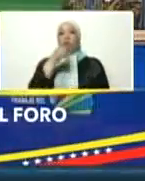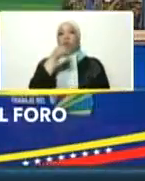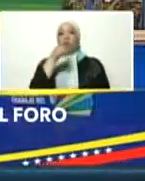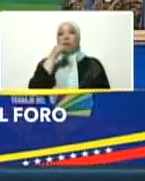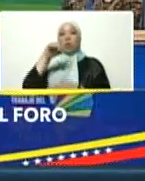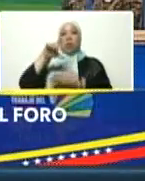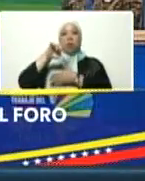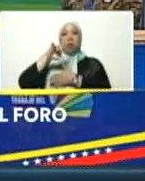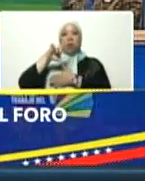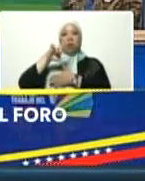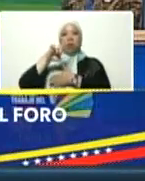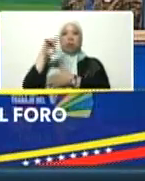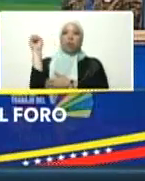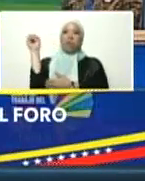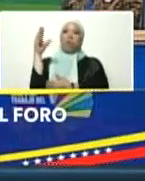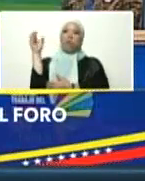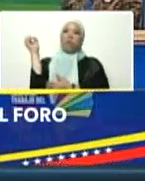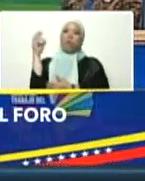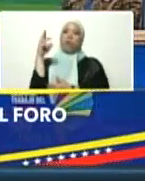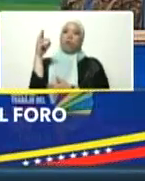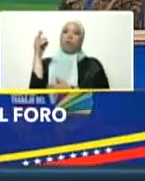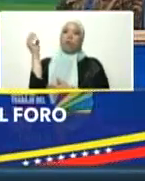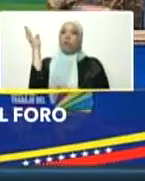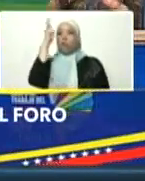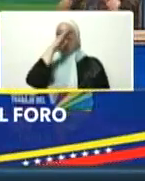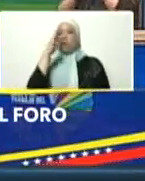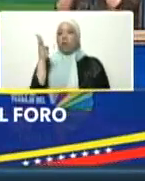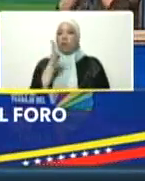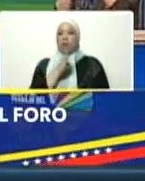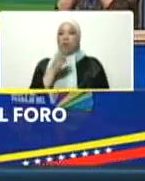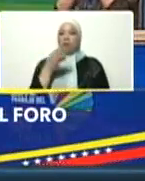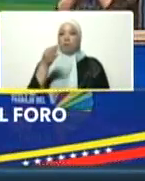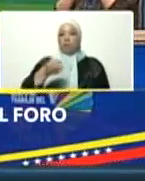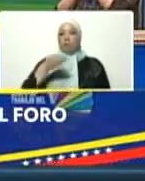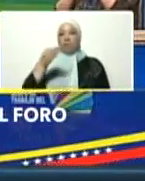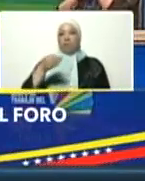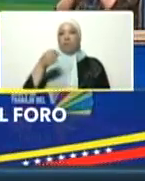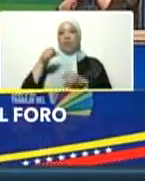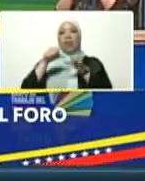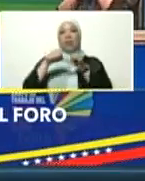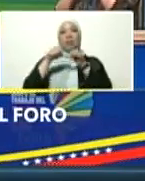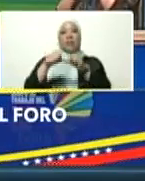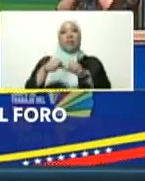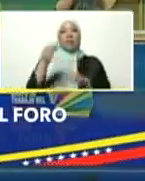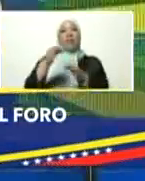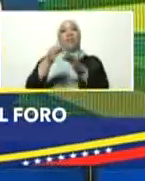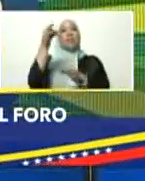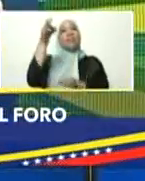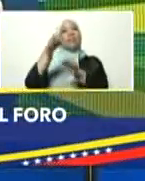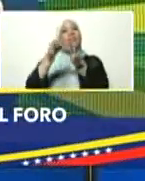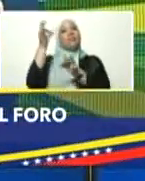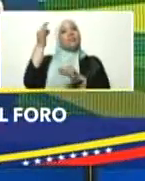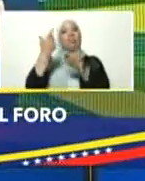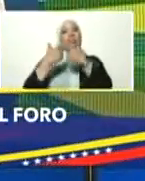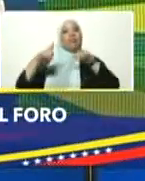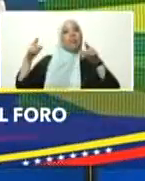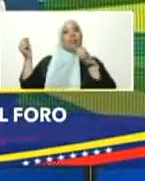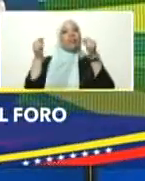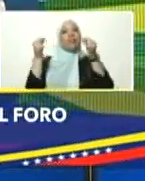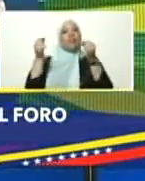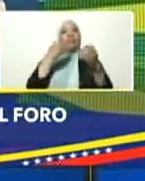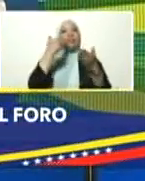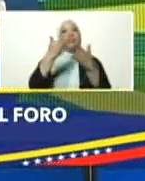Caribe, el foro de Sao Paulo. Larga vida al foro de Sao Paulo, éxito en las deliberaciones.